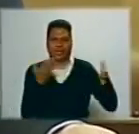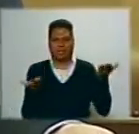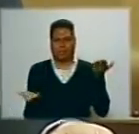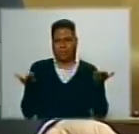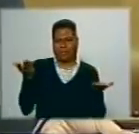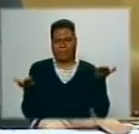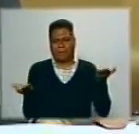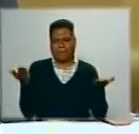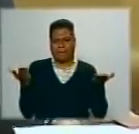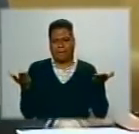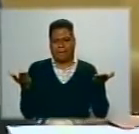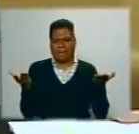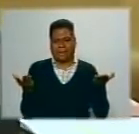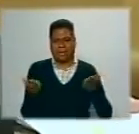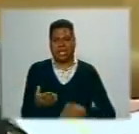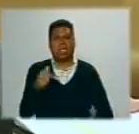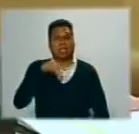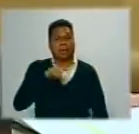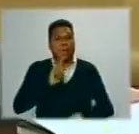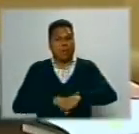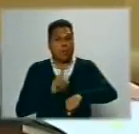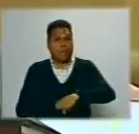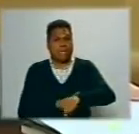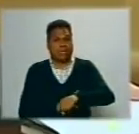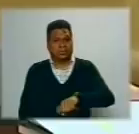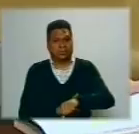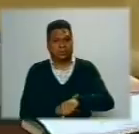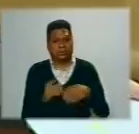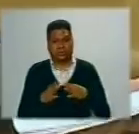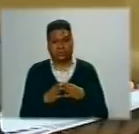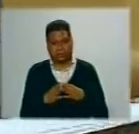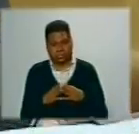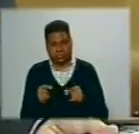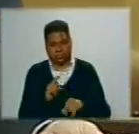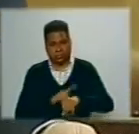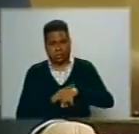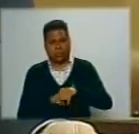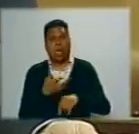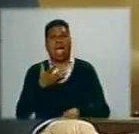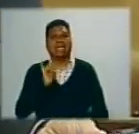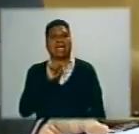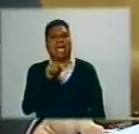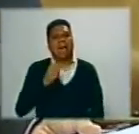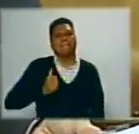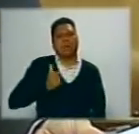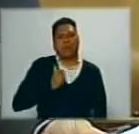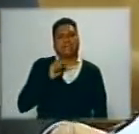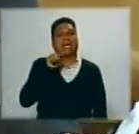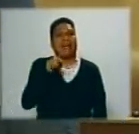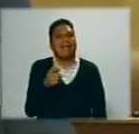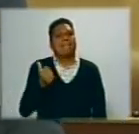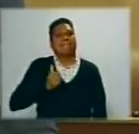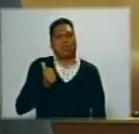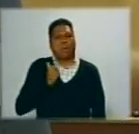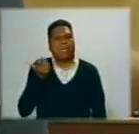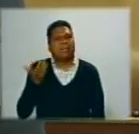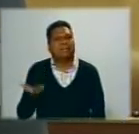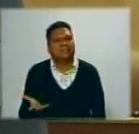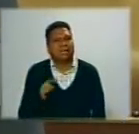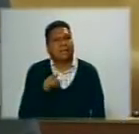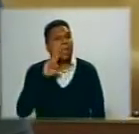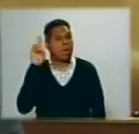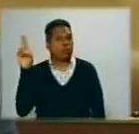construcción. Estamos en un momento de muchísimo desequilibrio y ahí es donde aprovechan. Ahí es donde aprovechan para